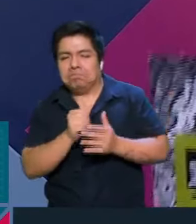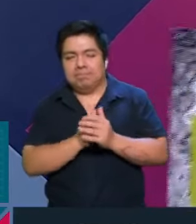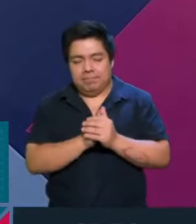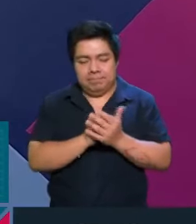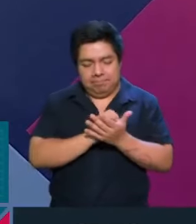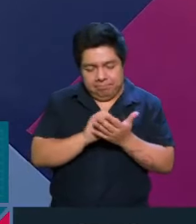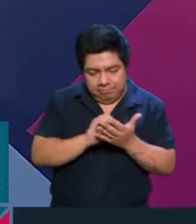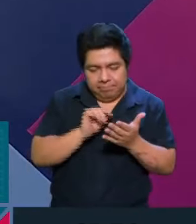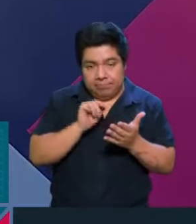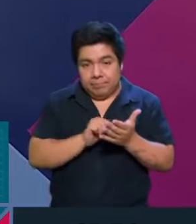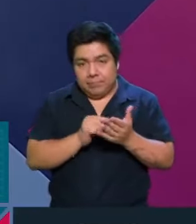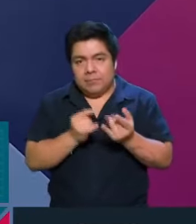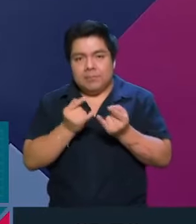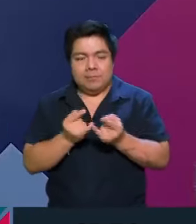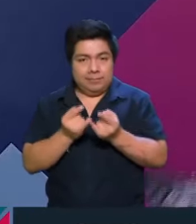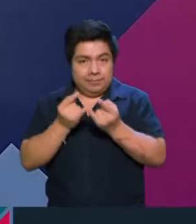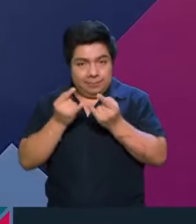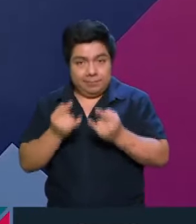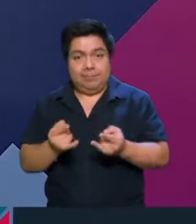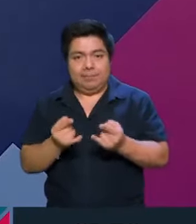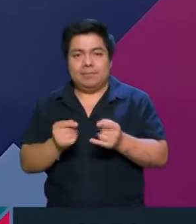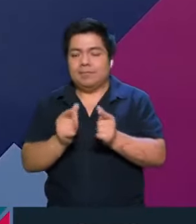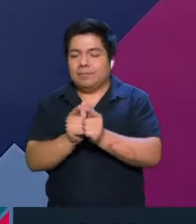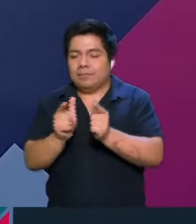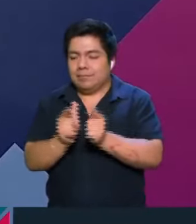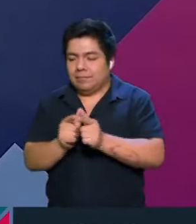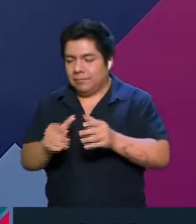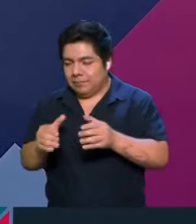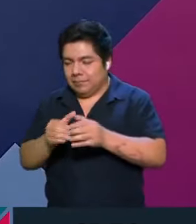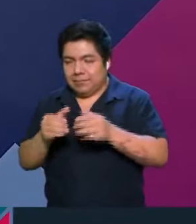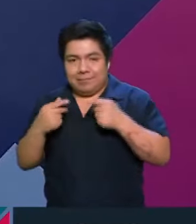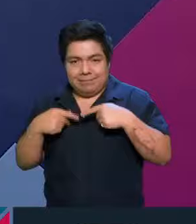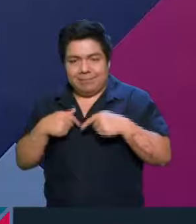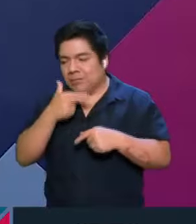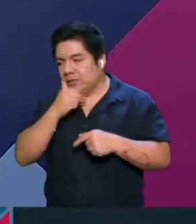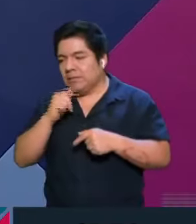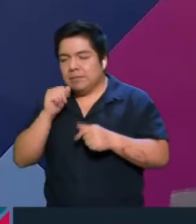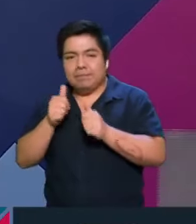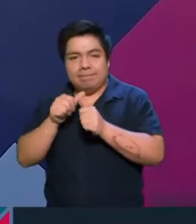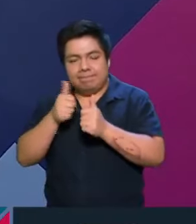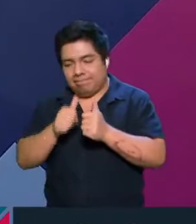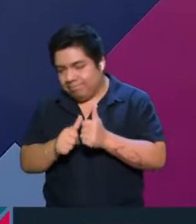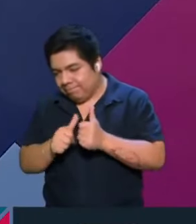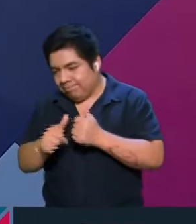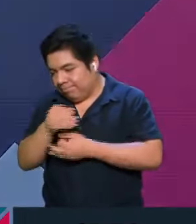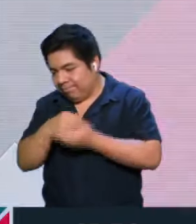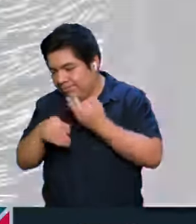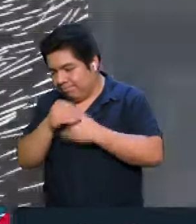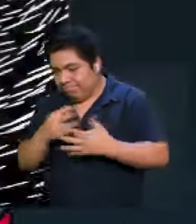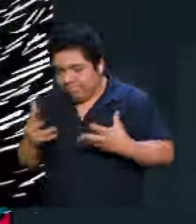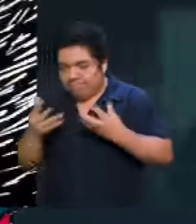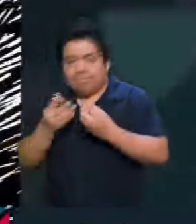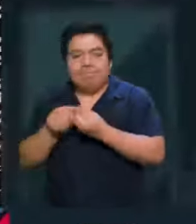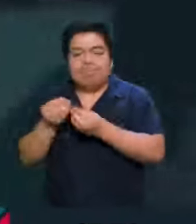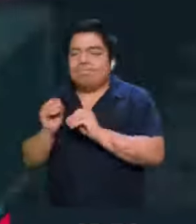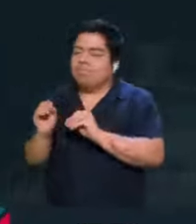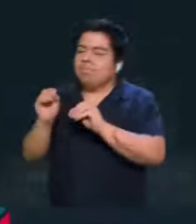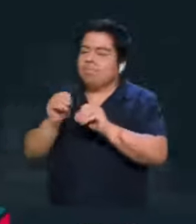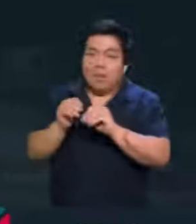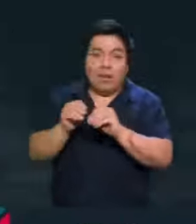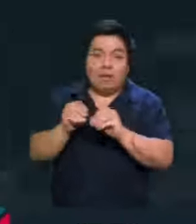parafraseo. Esta es la historia de un grupo de artistas que vincularon y pusieron su obra a